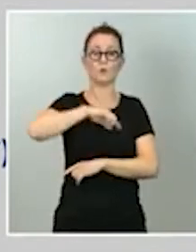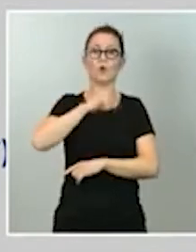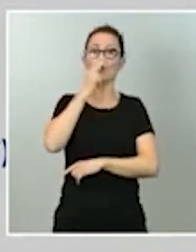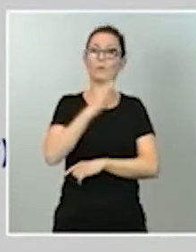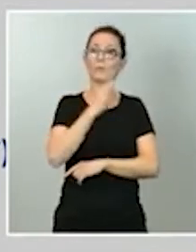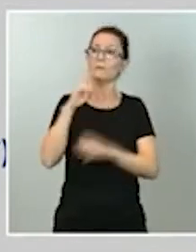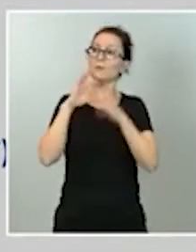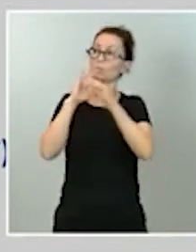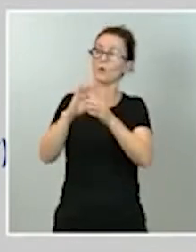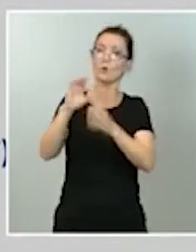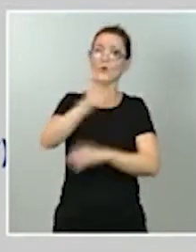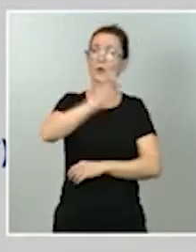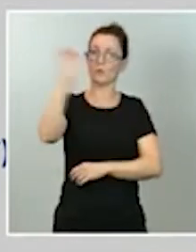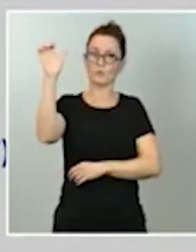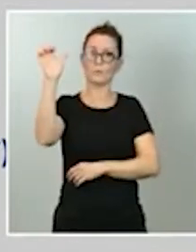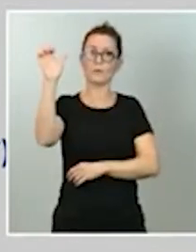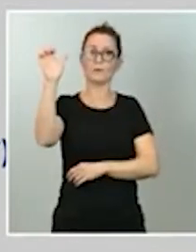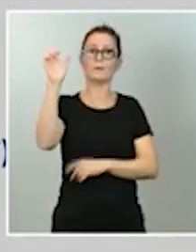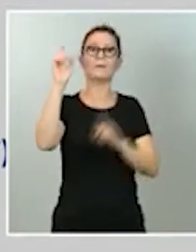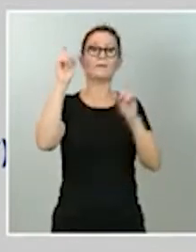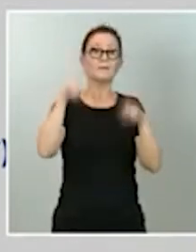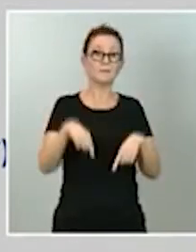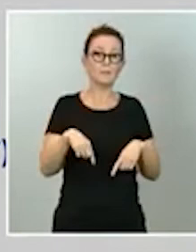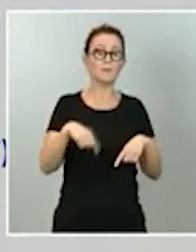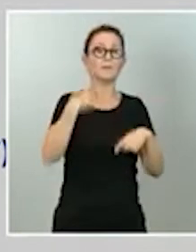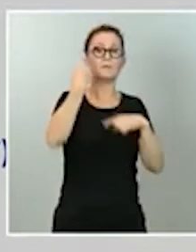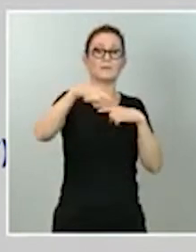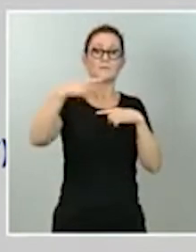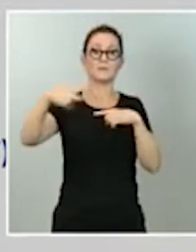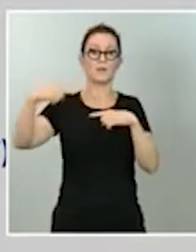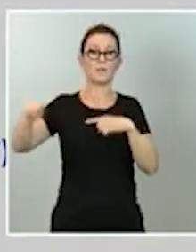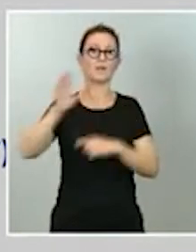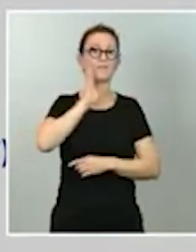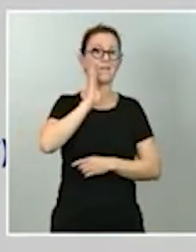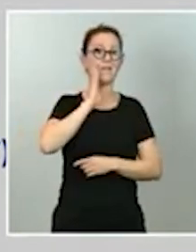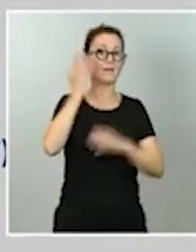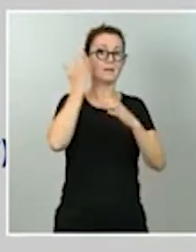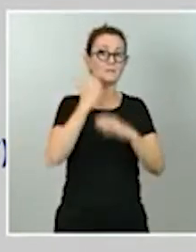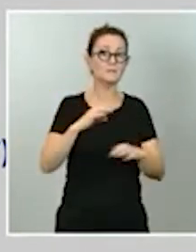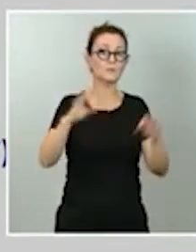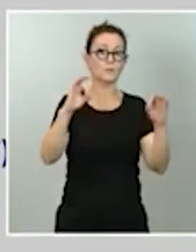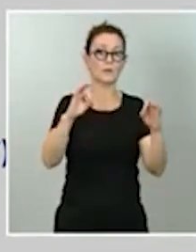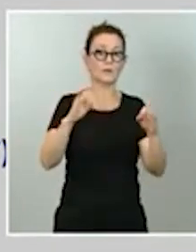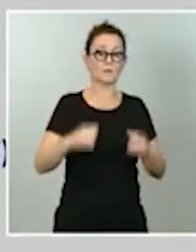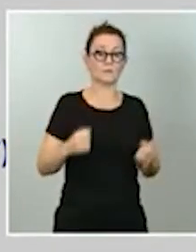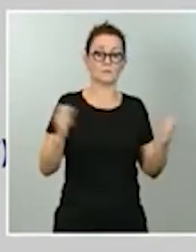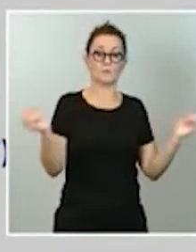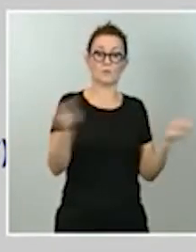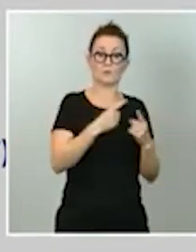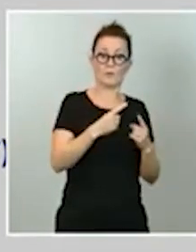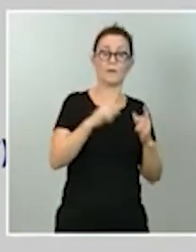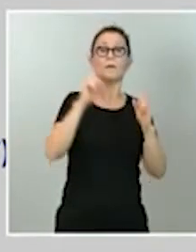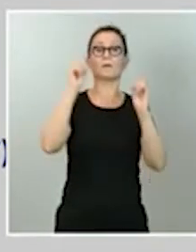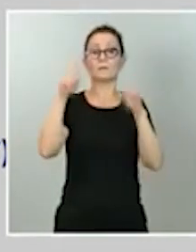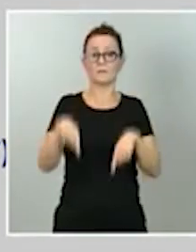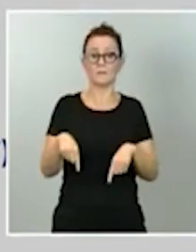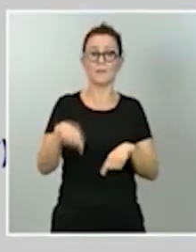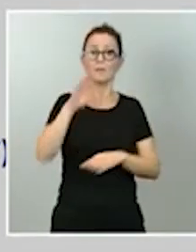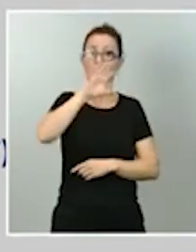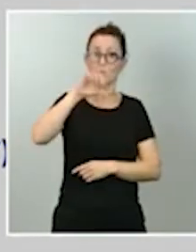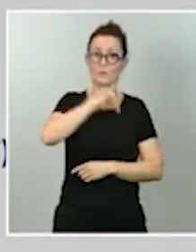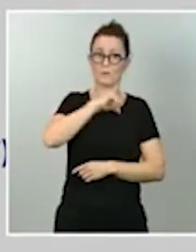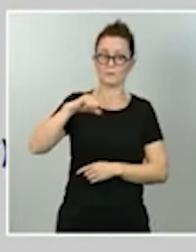igualmente las transferencias que acabo de mencionar extraordinarias tanto de seguridad social como de las propias comunidades